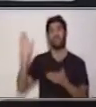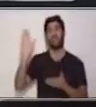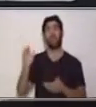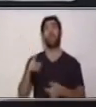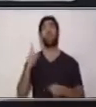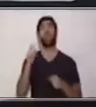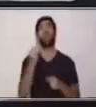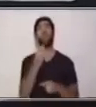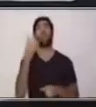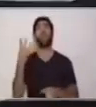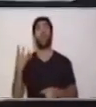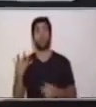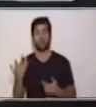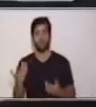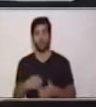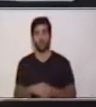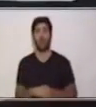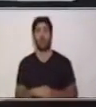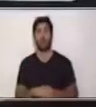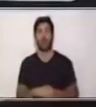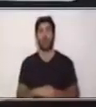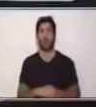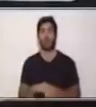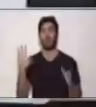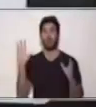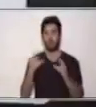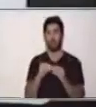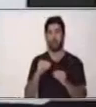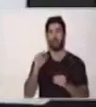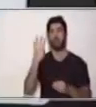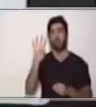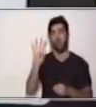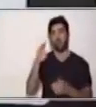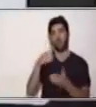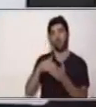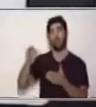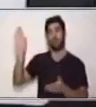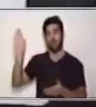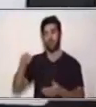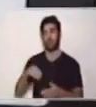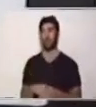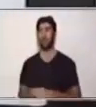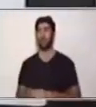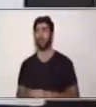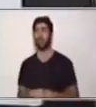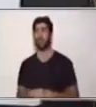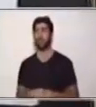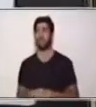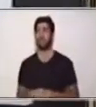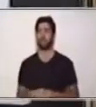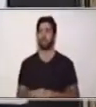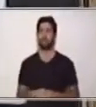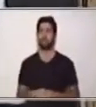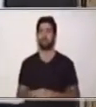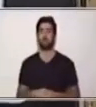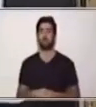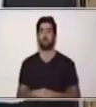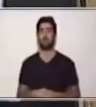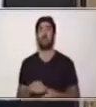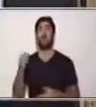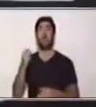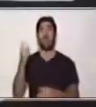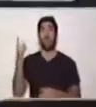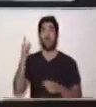van 4, ¿verdad? Muy bien. ¿Cuántos llegaron? Es la siguiente